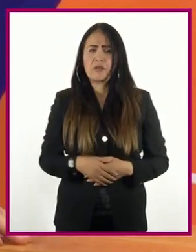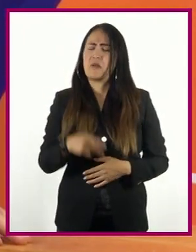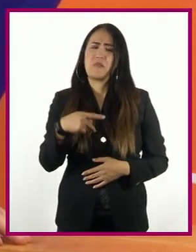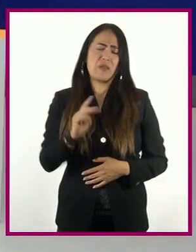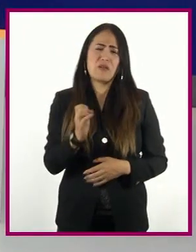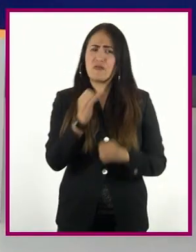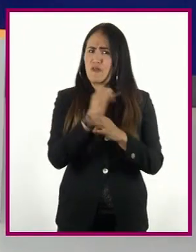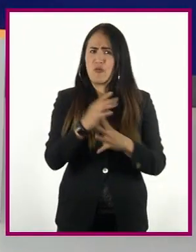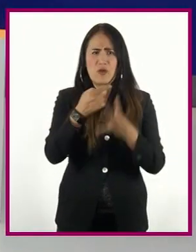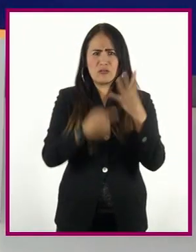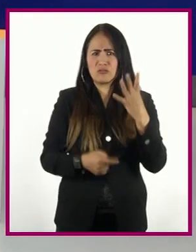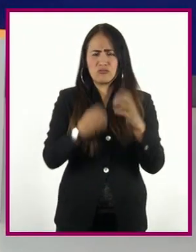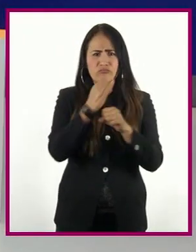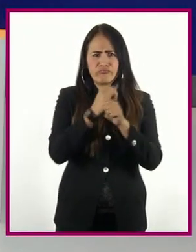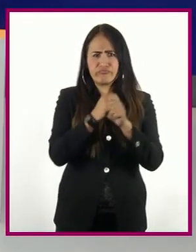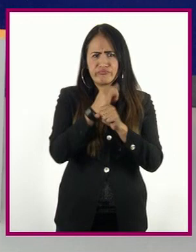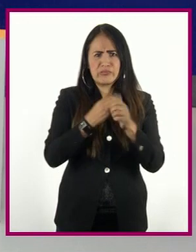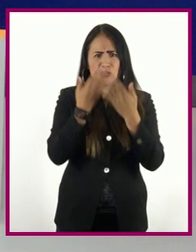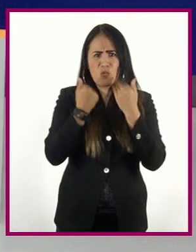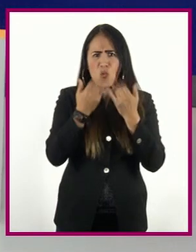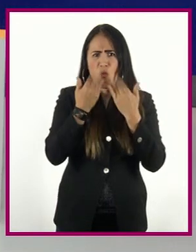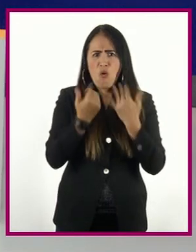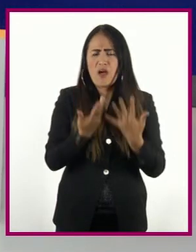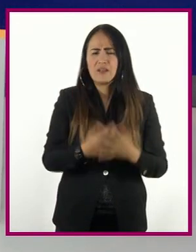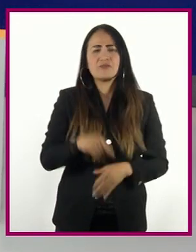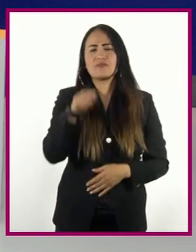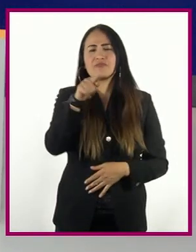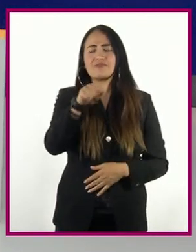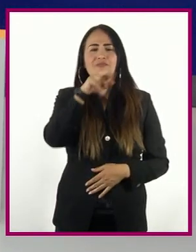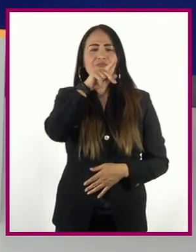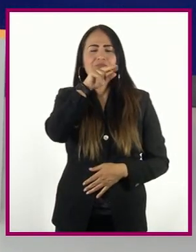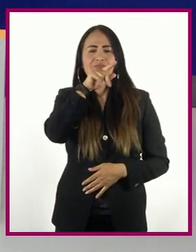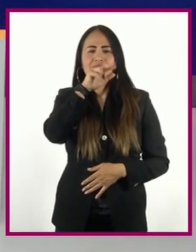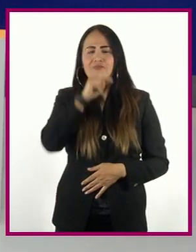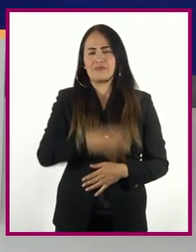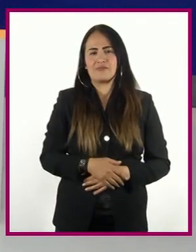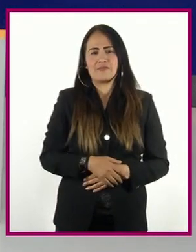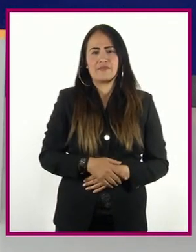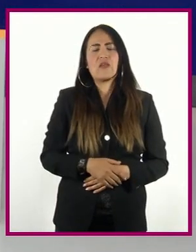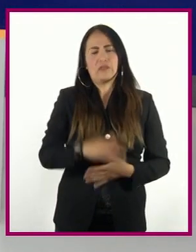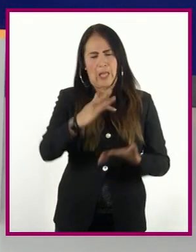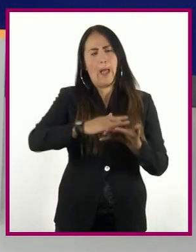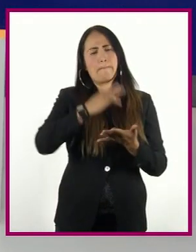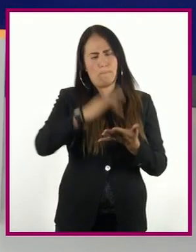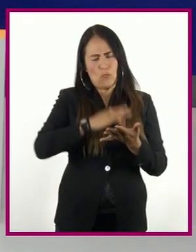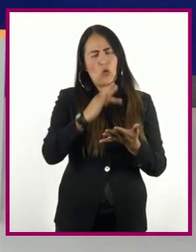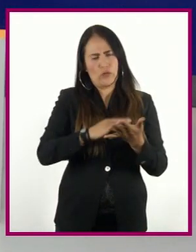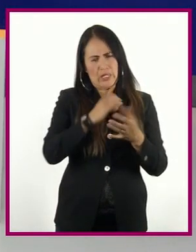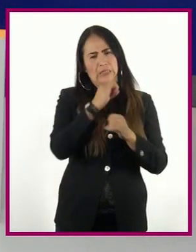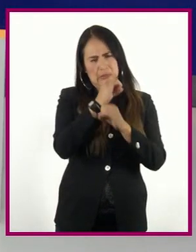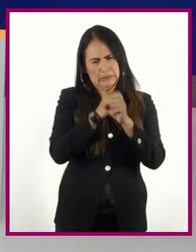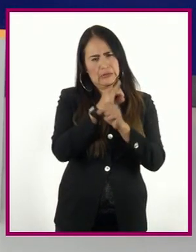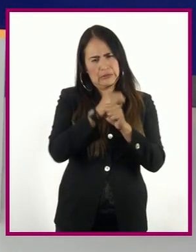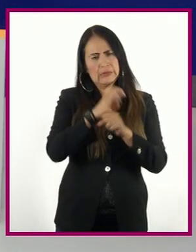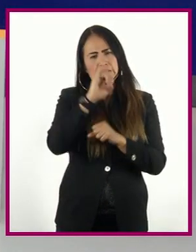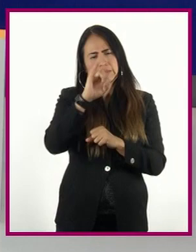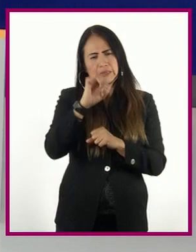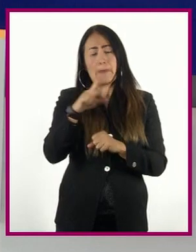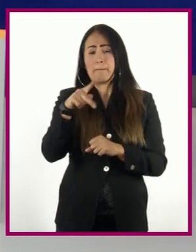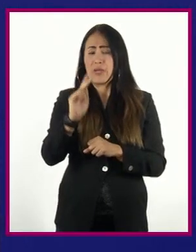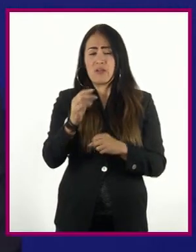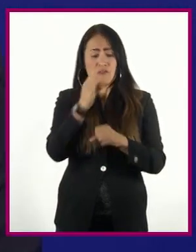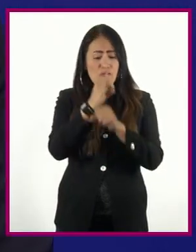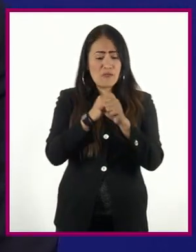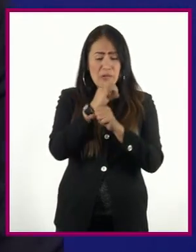nada? No hay que preocuparse por ello. Es un gran apoyo, pero si no consiguen información, no se